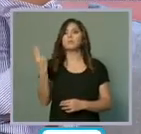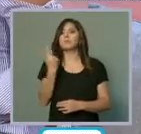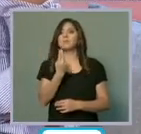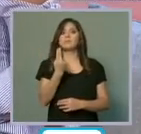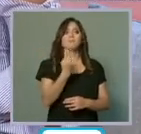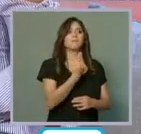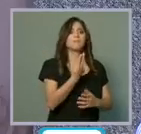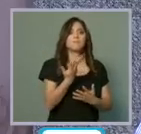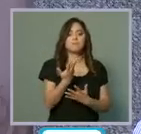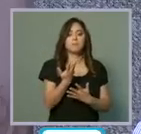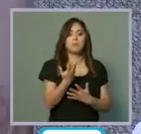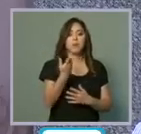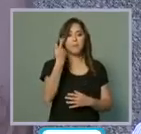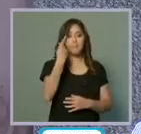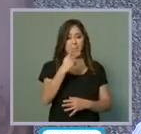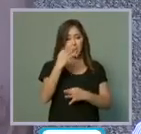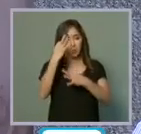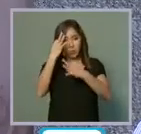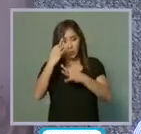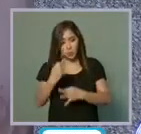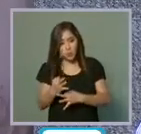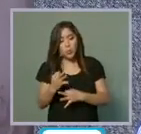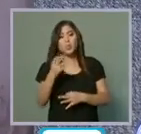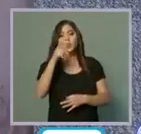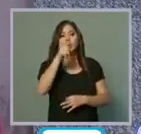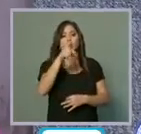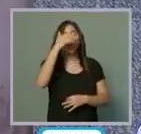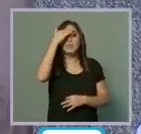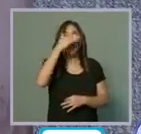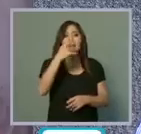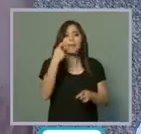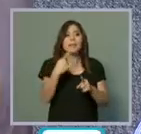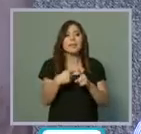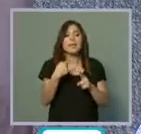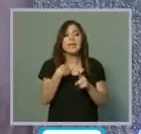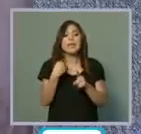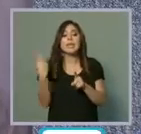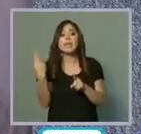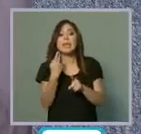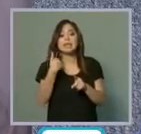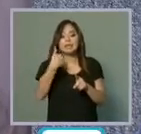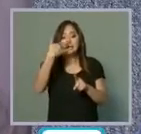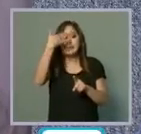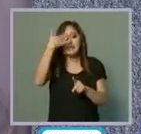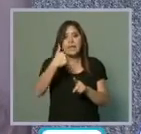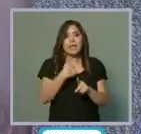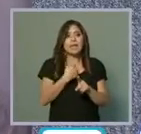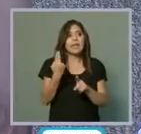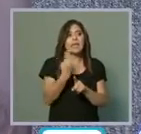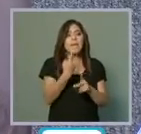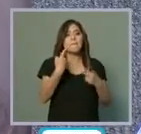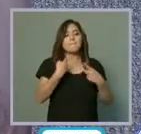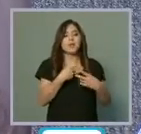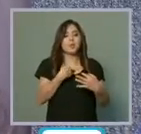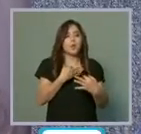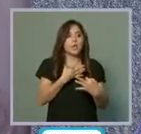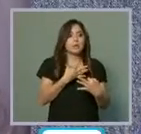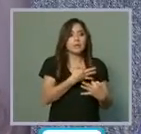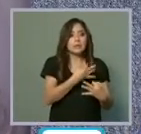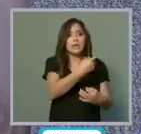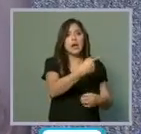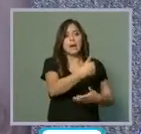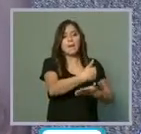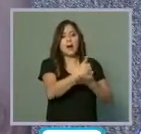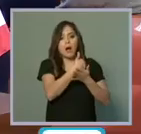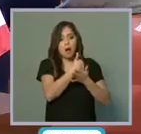desde la parte sana, saber depender, y subrayo saber depender, es necesario, ¿no? Claro. Ahora,